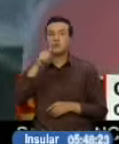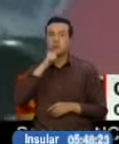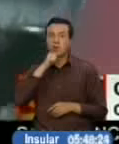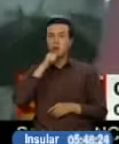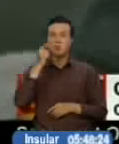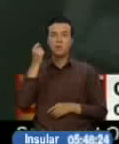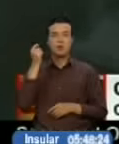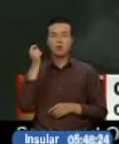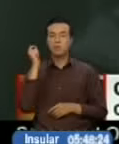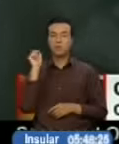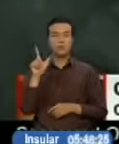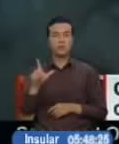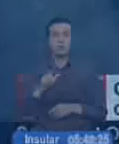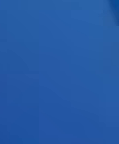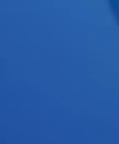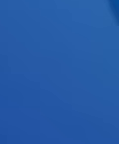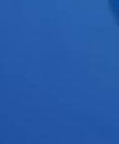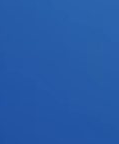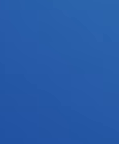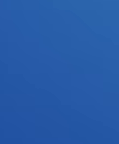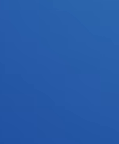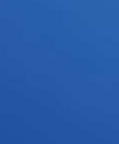básicos.